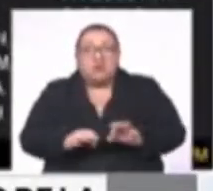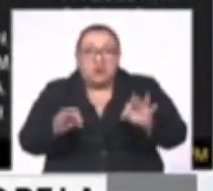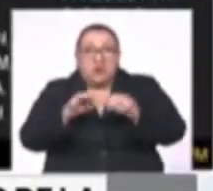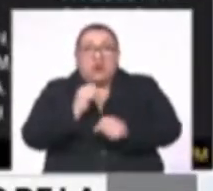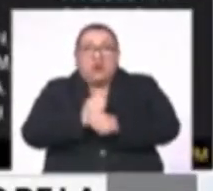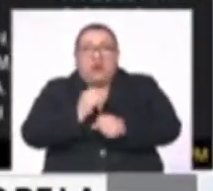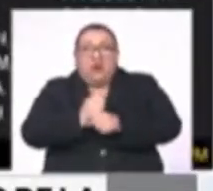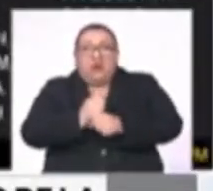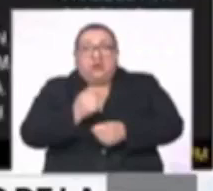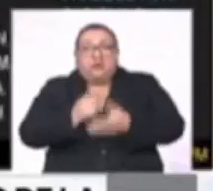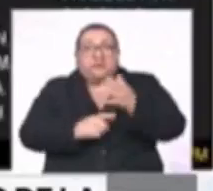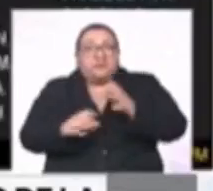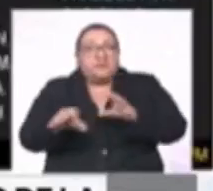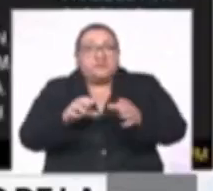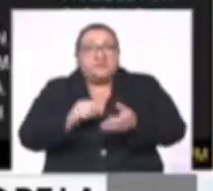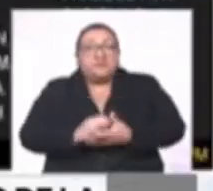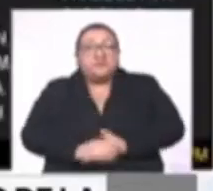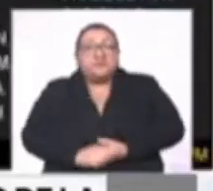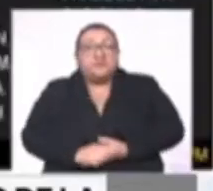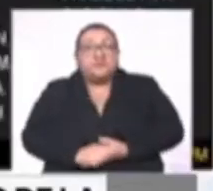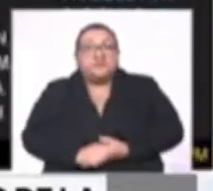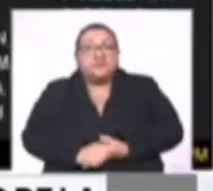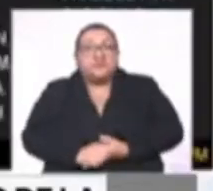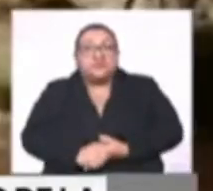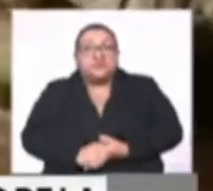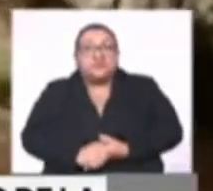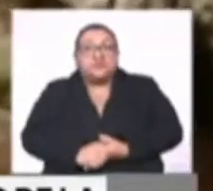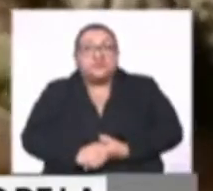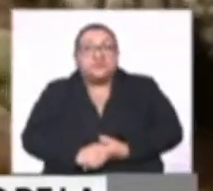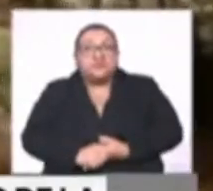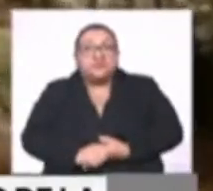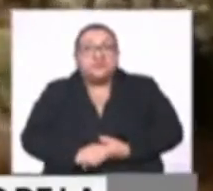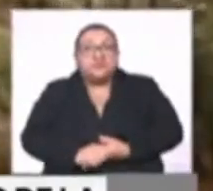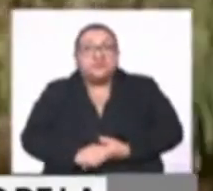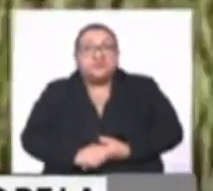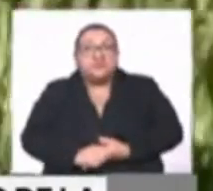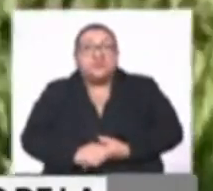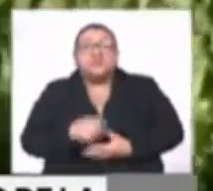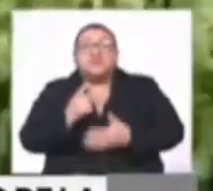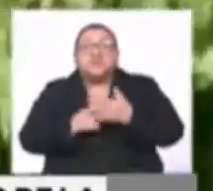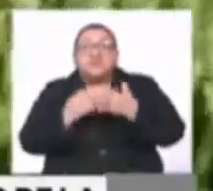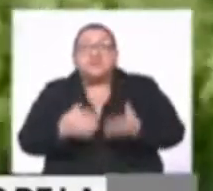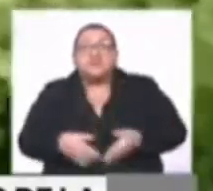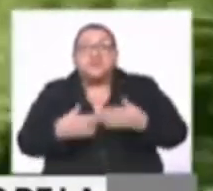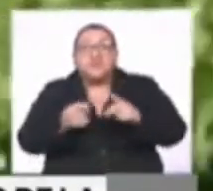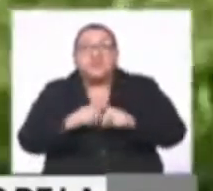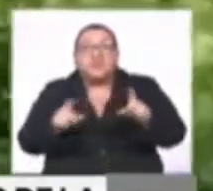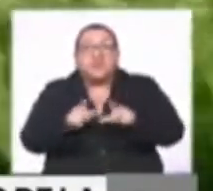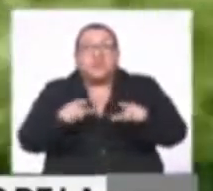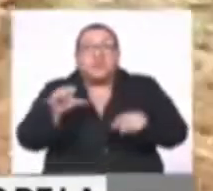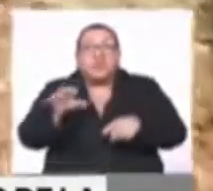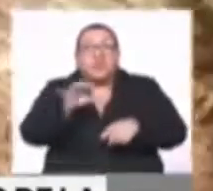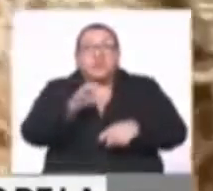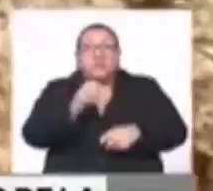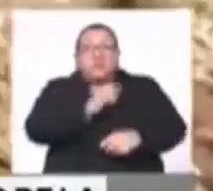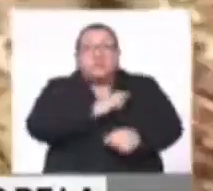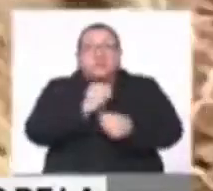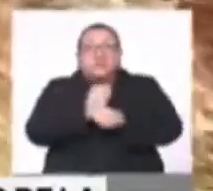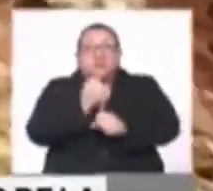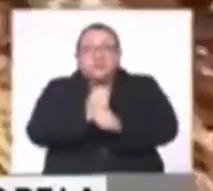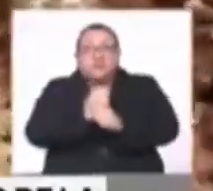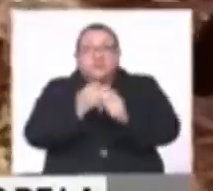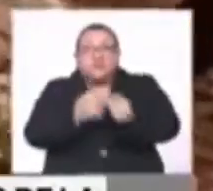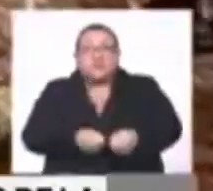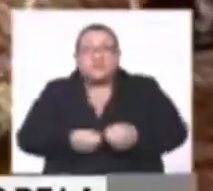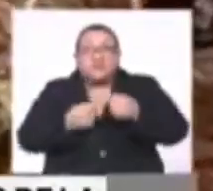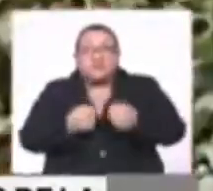de mantenimiento de infraestructura de riego en todo el país bajo la modalidad de núcleos ejecutores, a fin de contribuir a potenciar la agricultura para